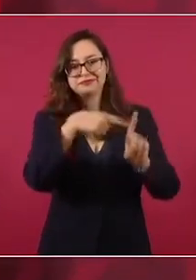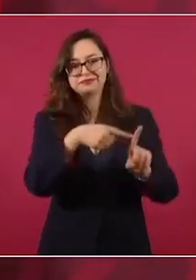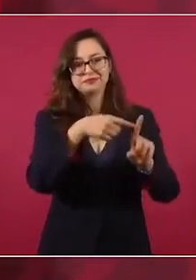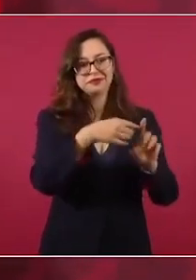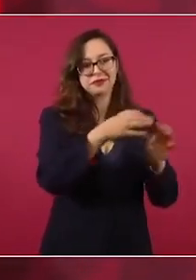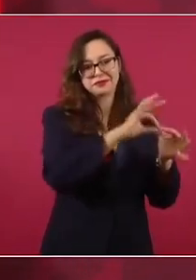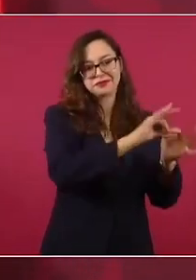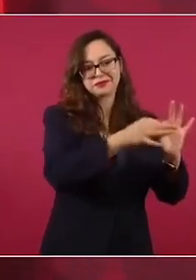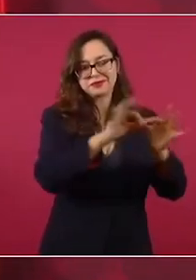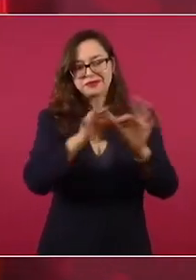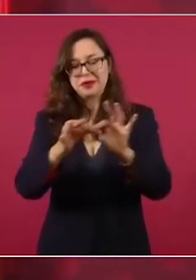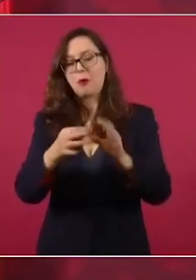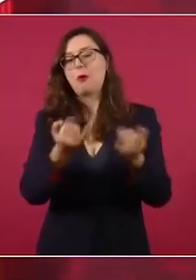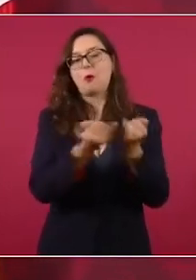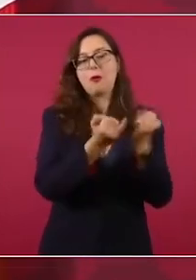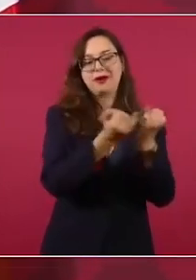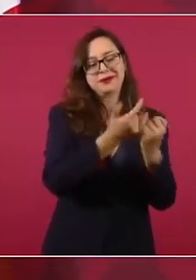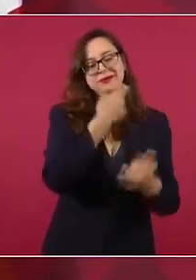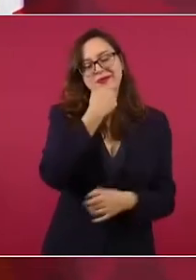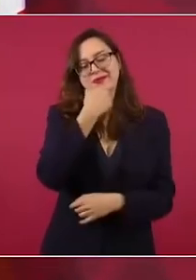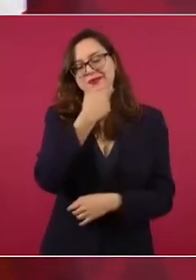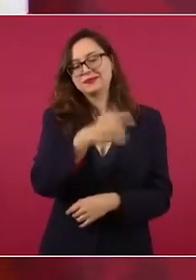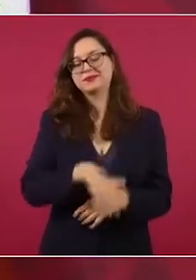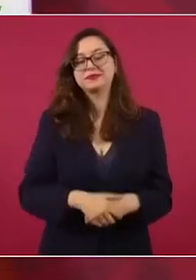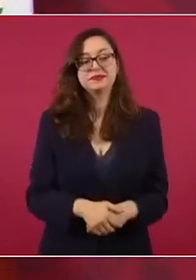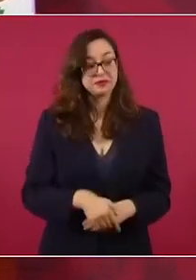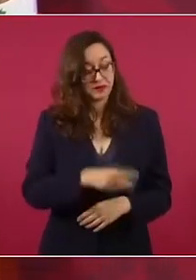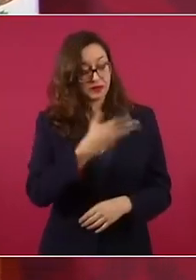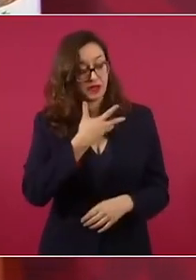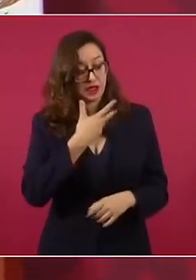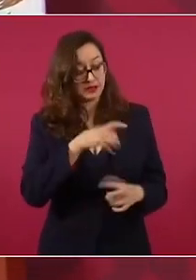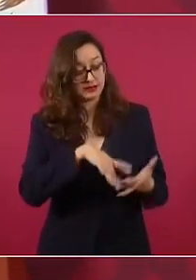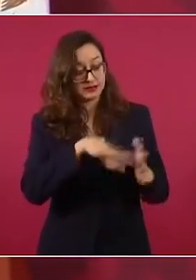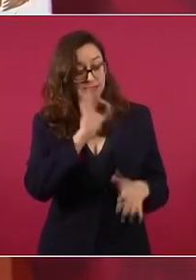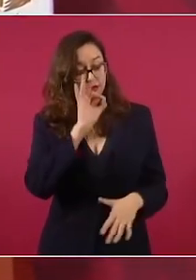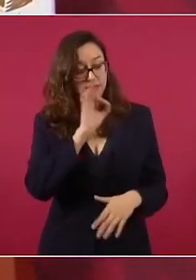pero eso es otra cosa. ¿No tienes ahí lo de?